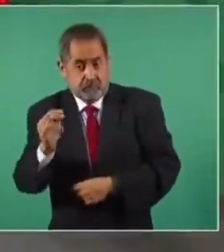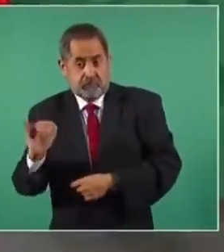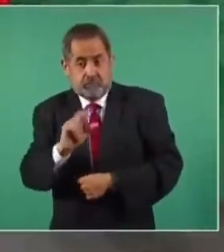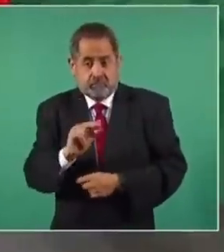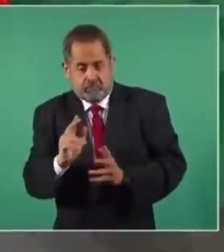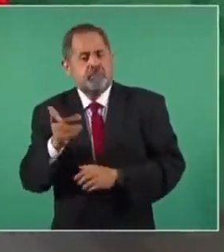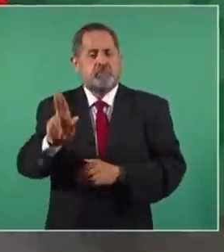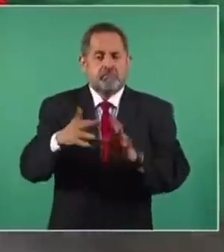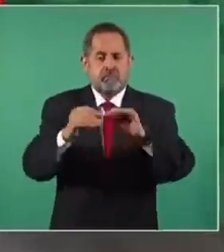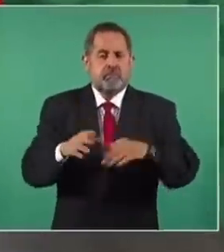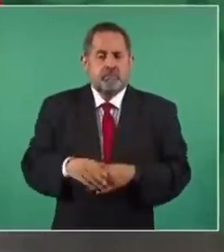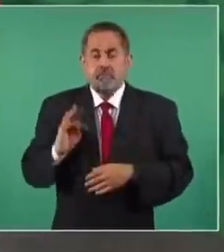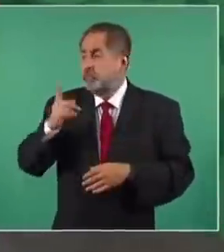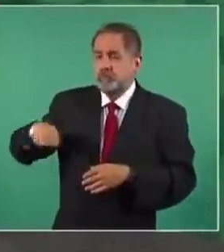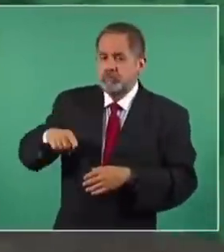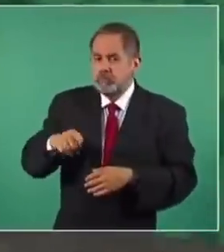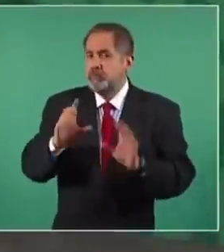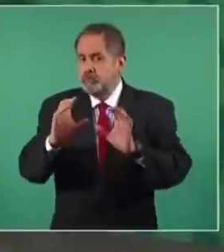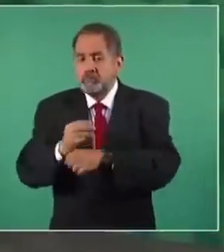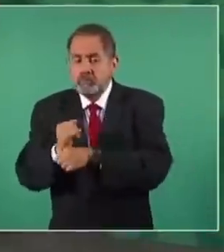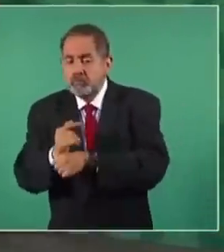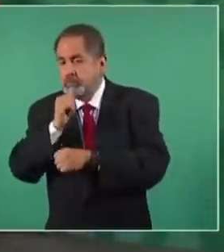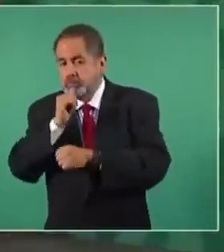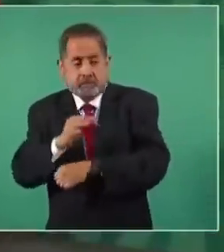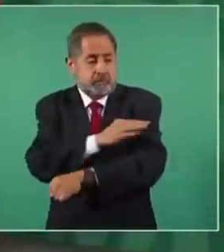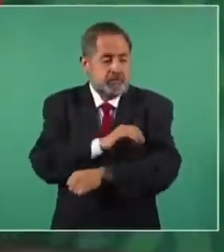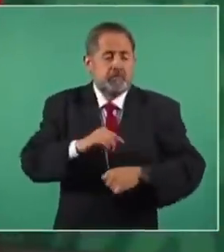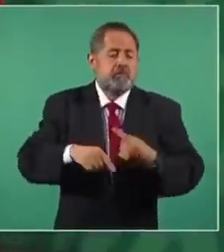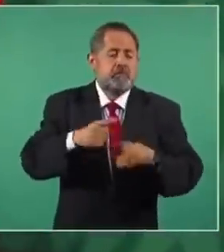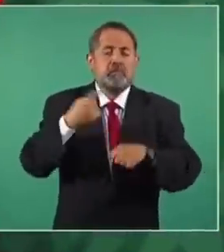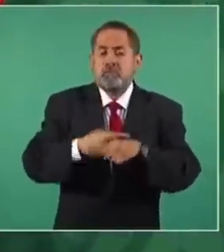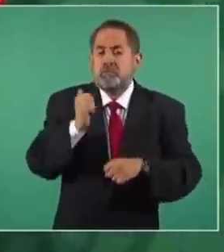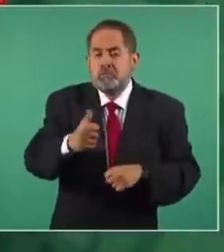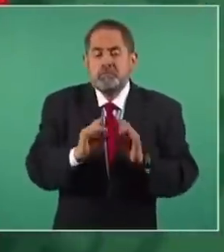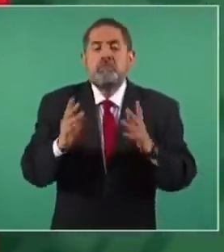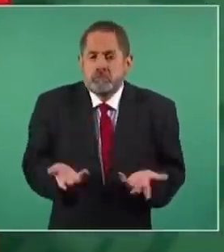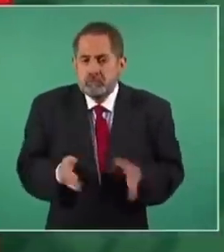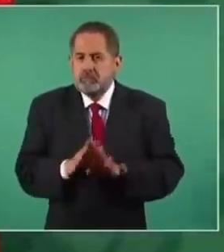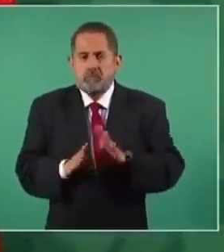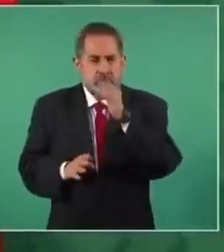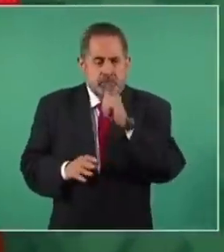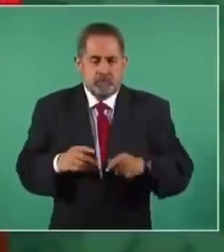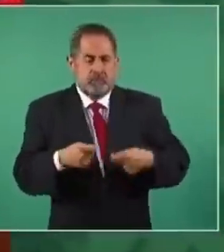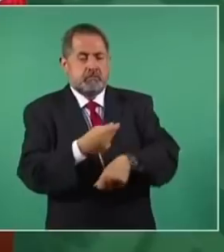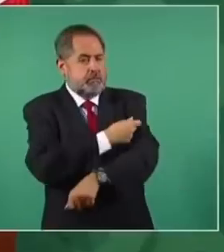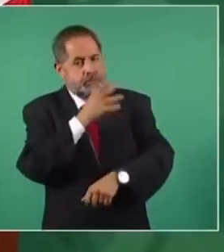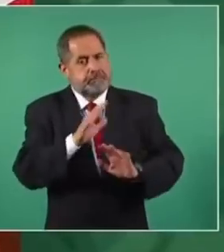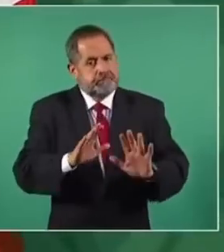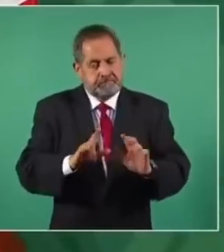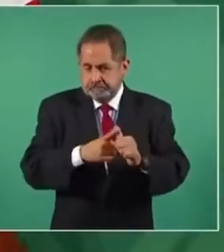también, si no hay investigación sobre los efectos que pueda tener la vacuna en los niños, ¿cómo se les va a aplicar?